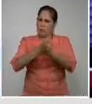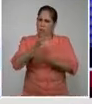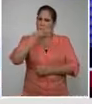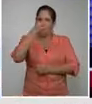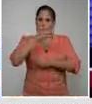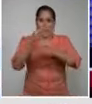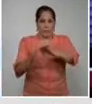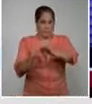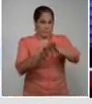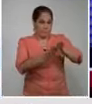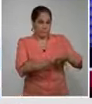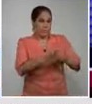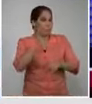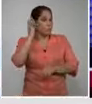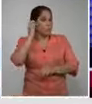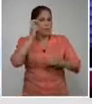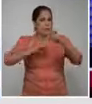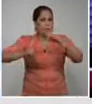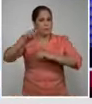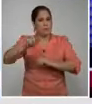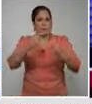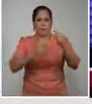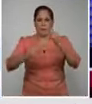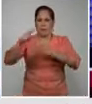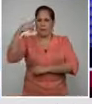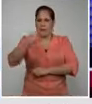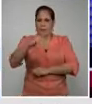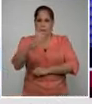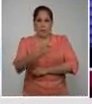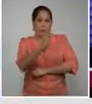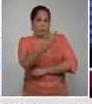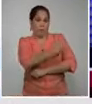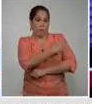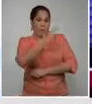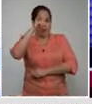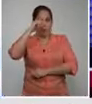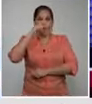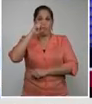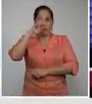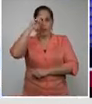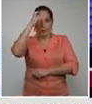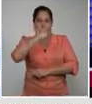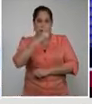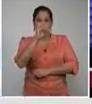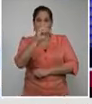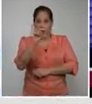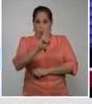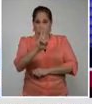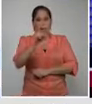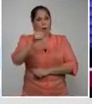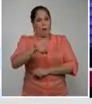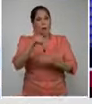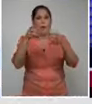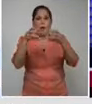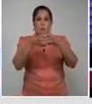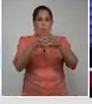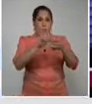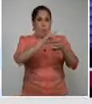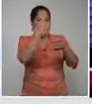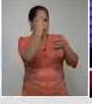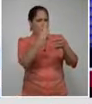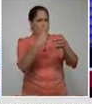María Eugenia Toledo, investigadora principal de los ensayos clínicos de Soberana 02. Nos han entrado un grupo de preguntas,